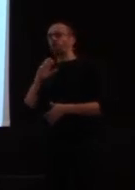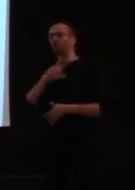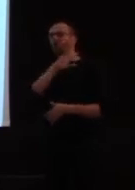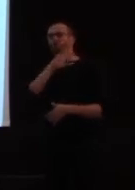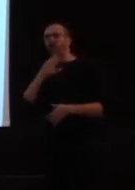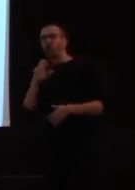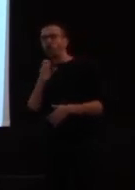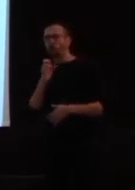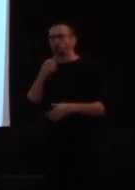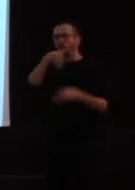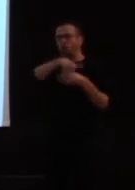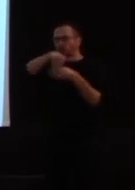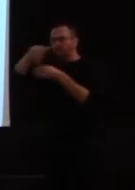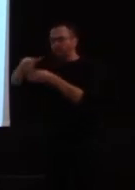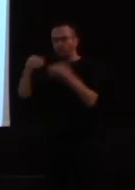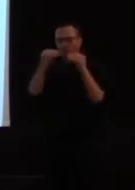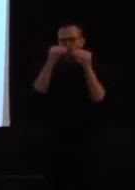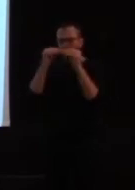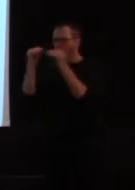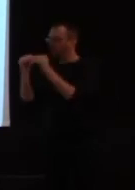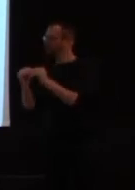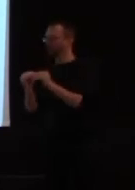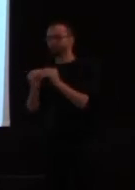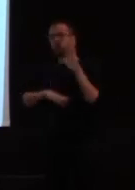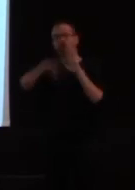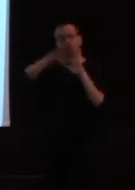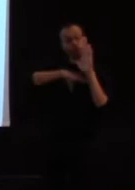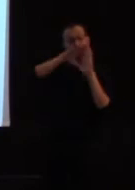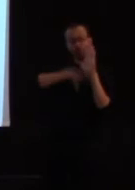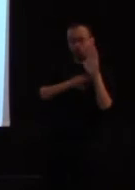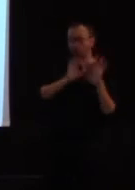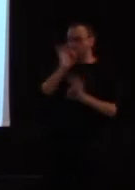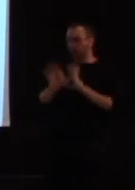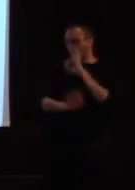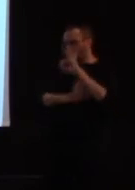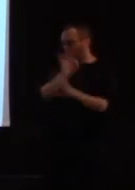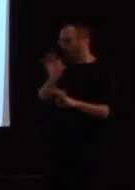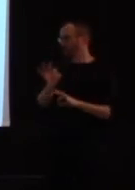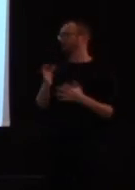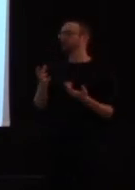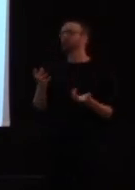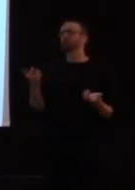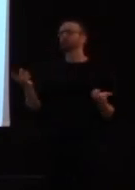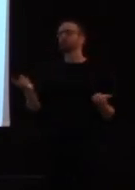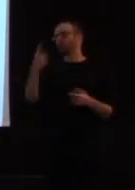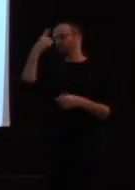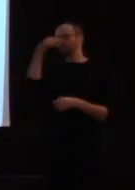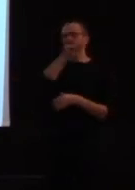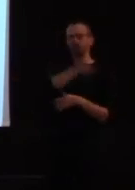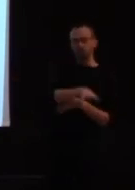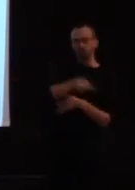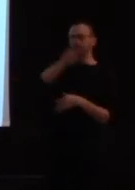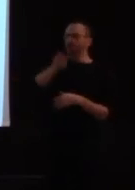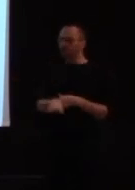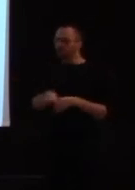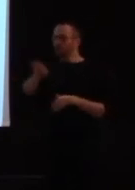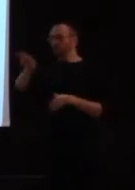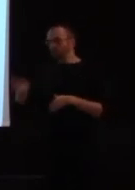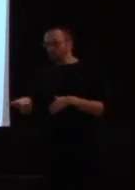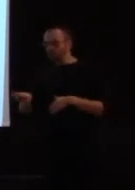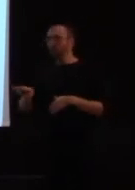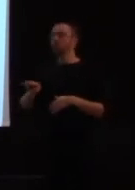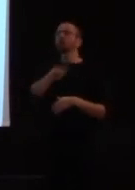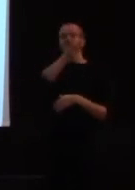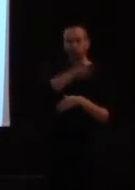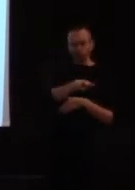igual. Cuando nosotros tenemos que organizar la programación y hacemos que los pacientes por trimestres, ¿no? Trimestres, luego por meses,